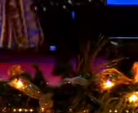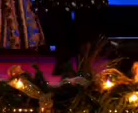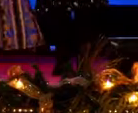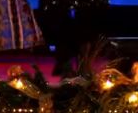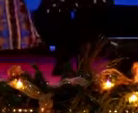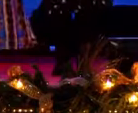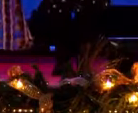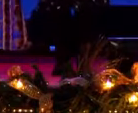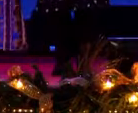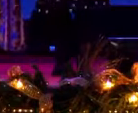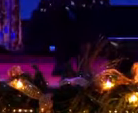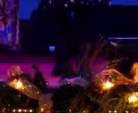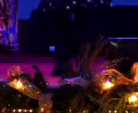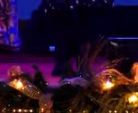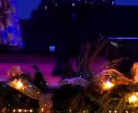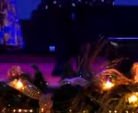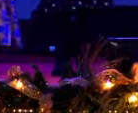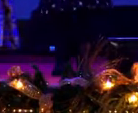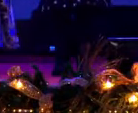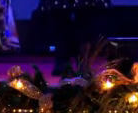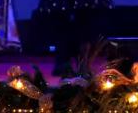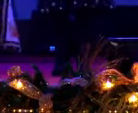Navidad, qué felicidad.